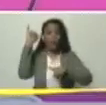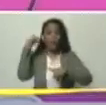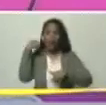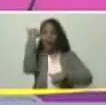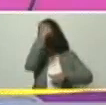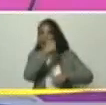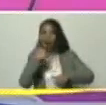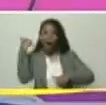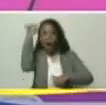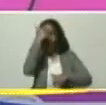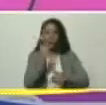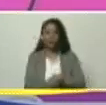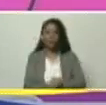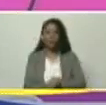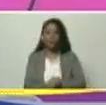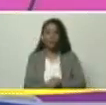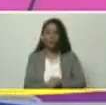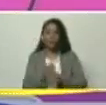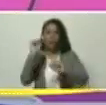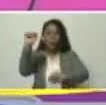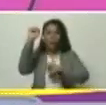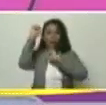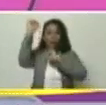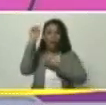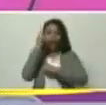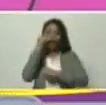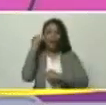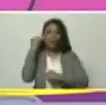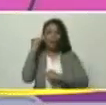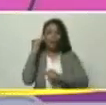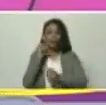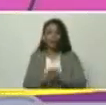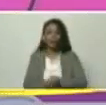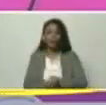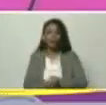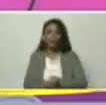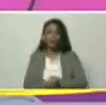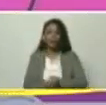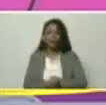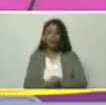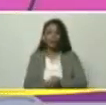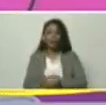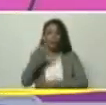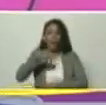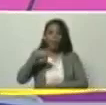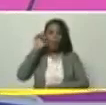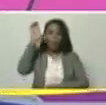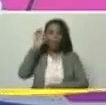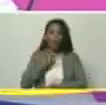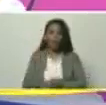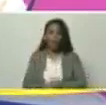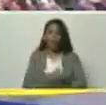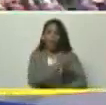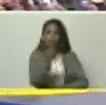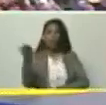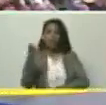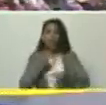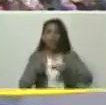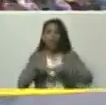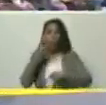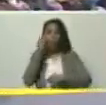rostro de los héroes y de las heroínas de esta patria. Son ustedes,